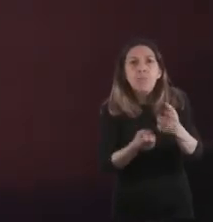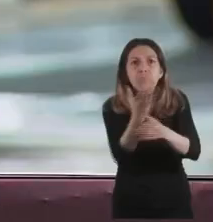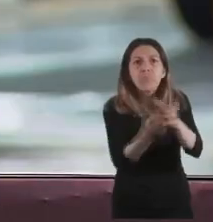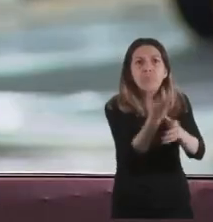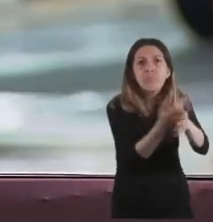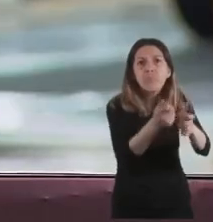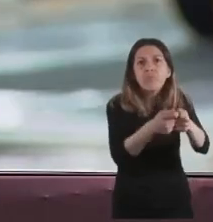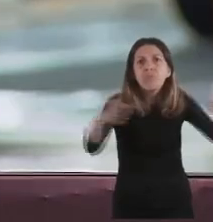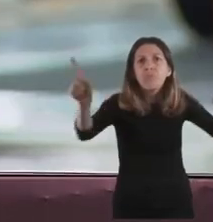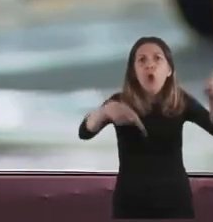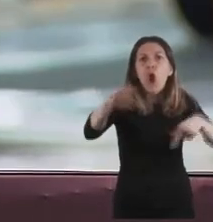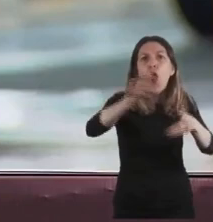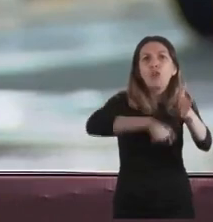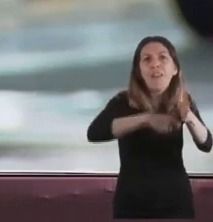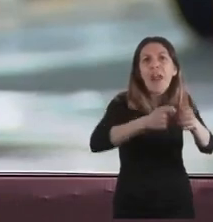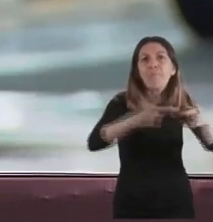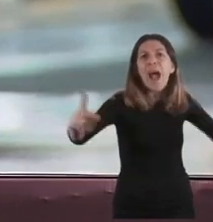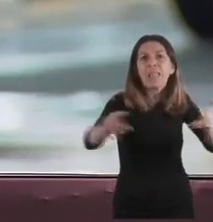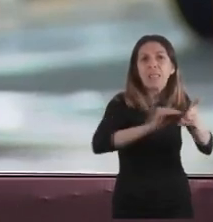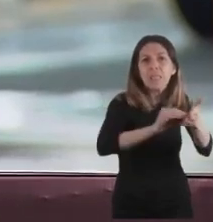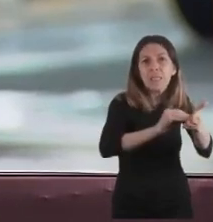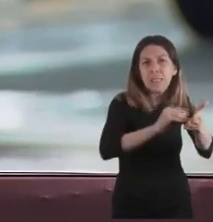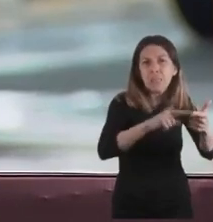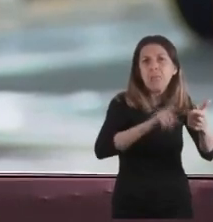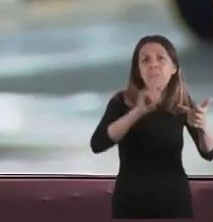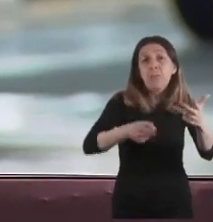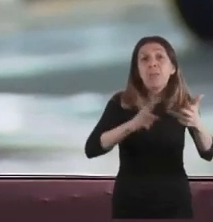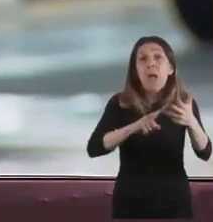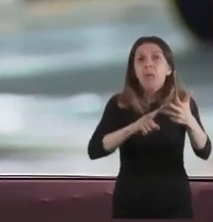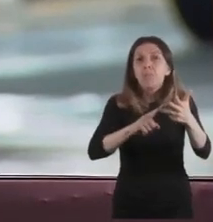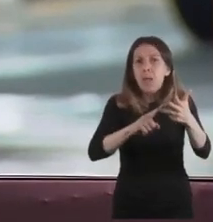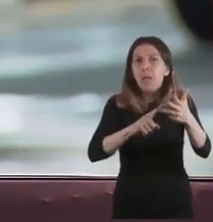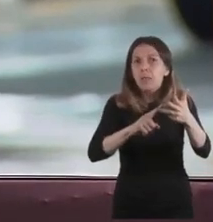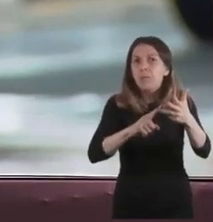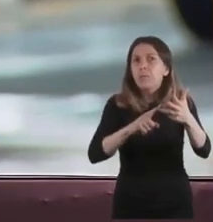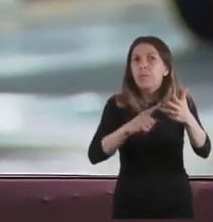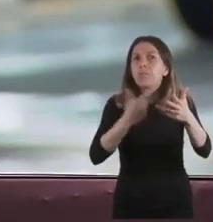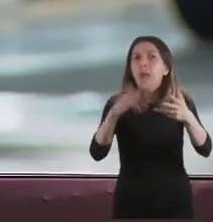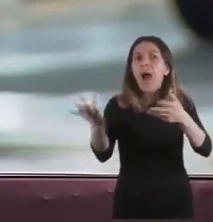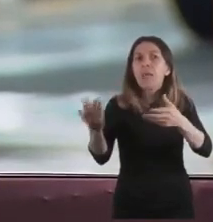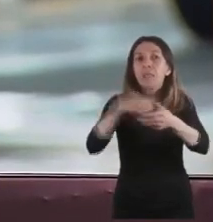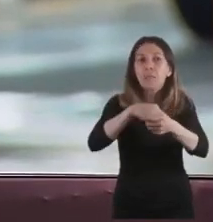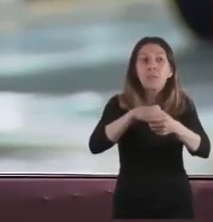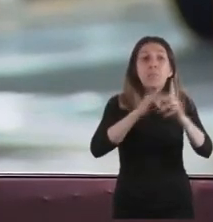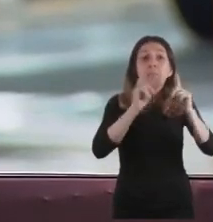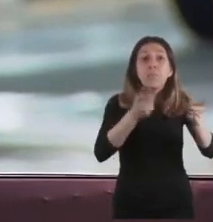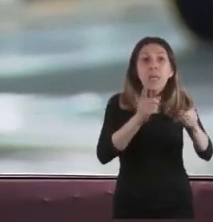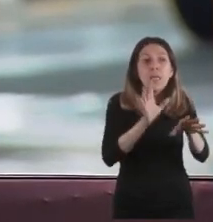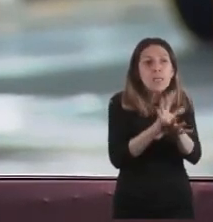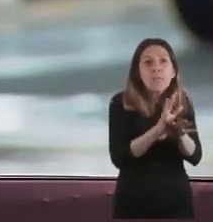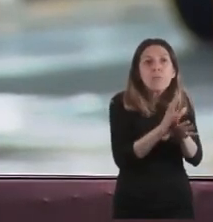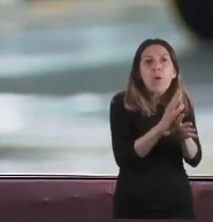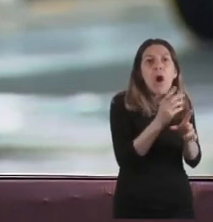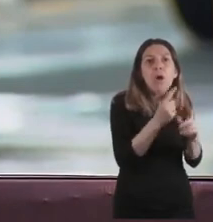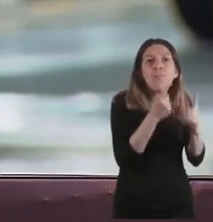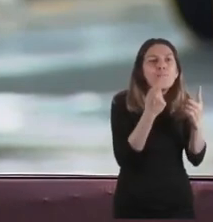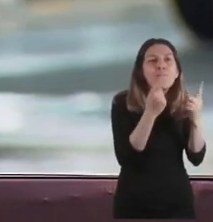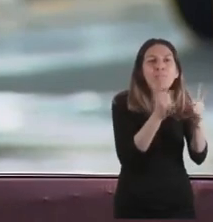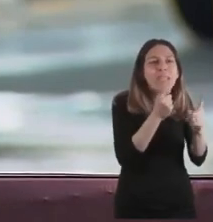empleo y aumento de la participación de la cadena de valor completa,